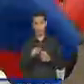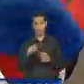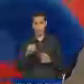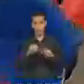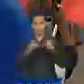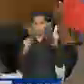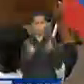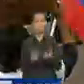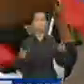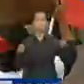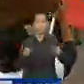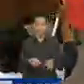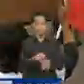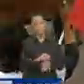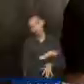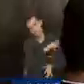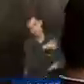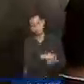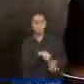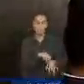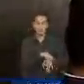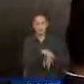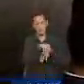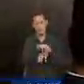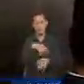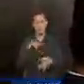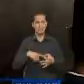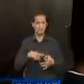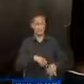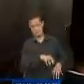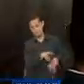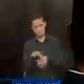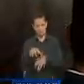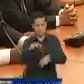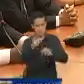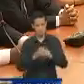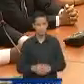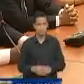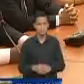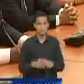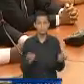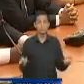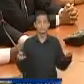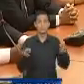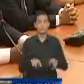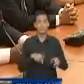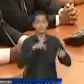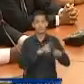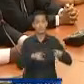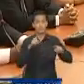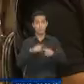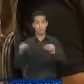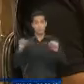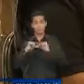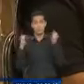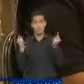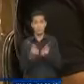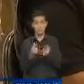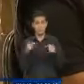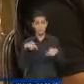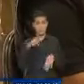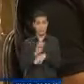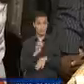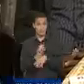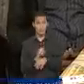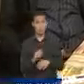participará en la movilización, que recorrerá varias calles de la capital. Sin embargo, dirigentes de varias organizaciones sociales del país,